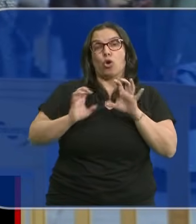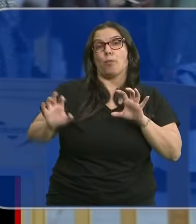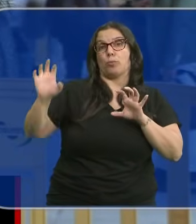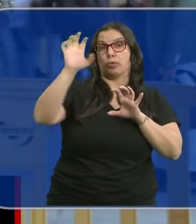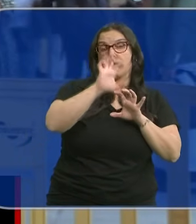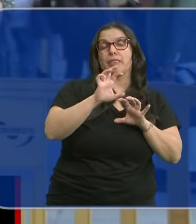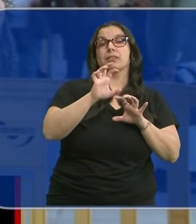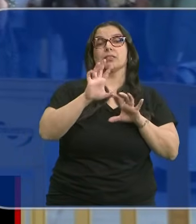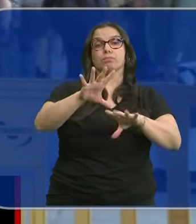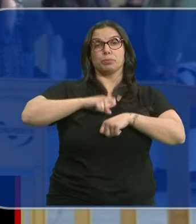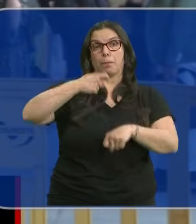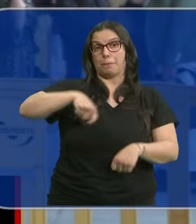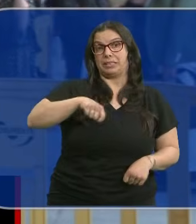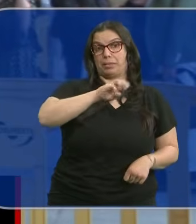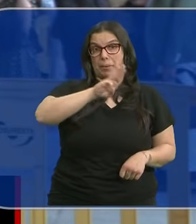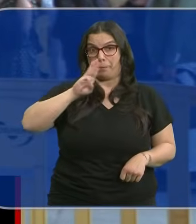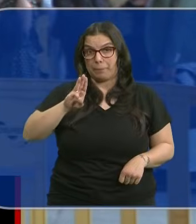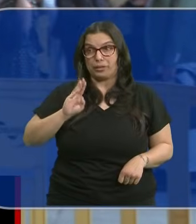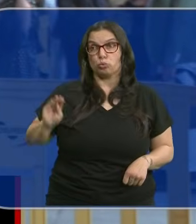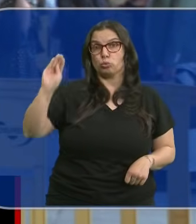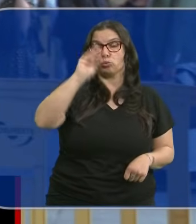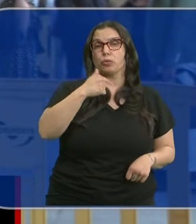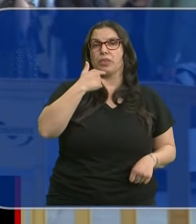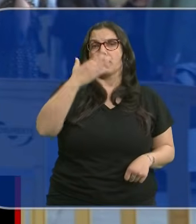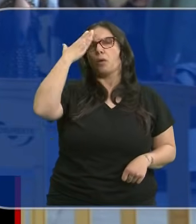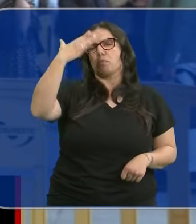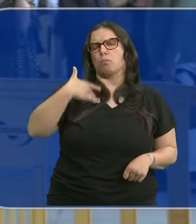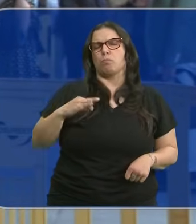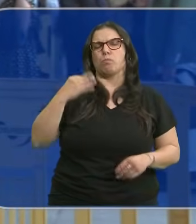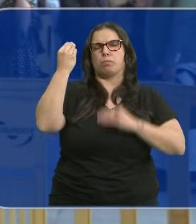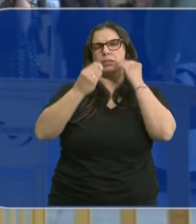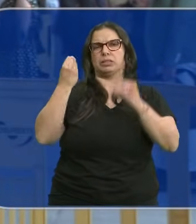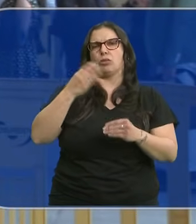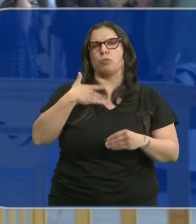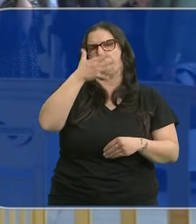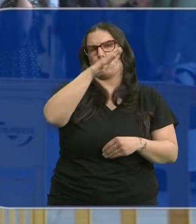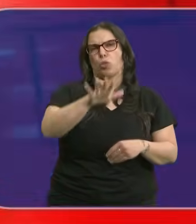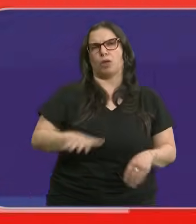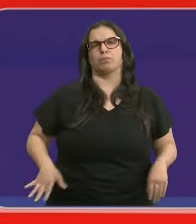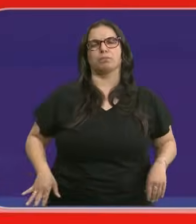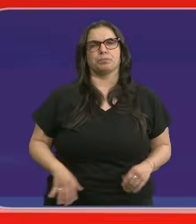comunidades autónomas presididas por el Partido Popular no descartan llevarlo a los tribunales.